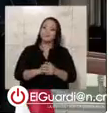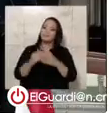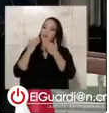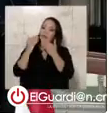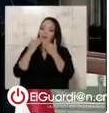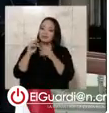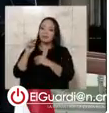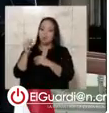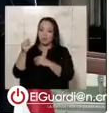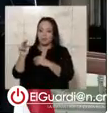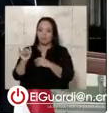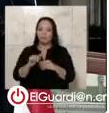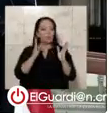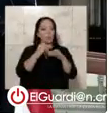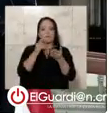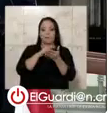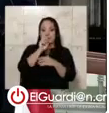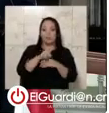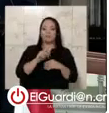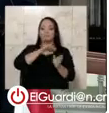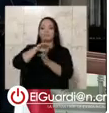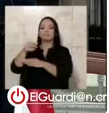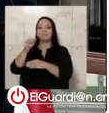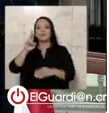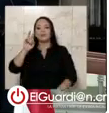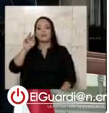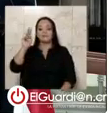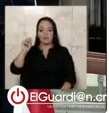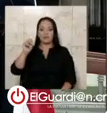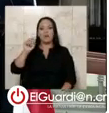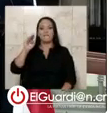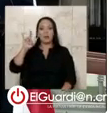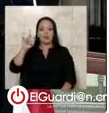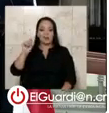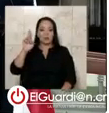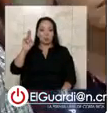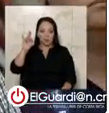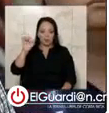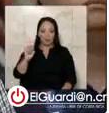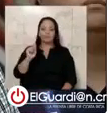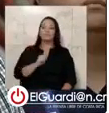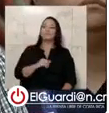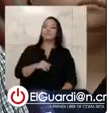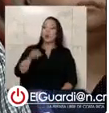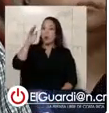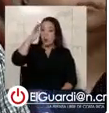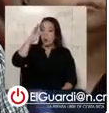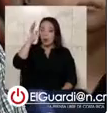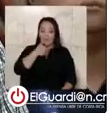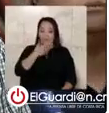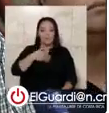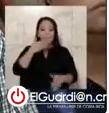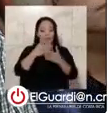Gracias, don Nogui. No hay repregunta. Continuamos con Graving Granados de ameliarueda.com. ¿Qué tal, presidente? Muy buenas